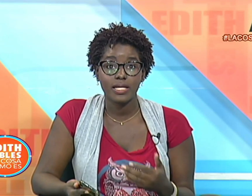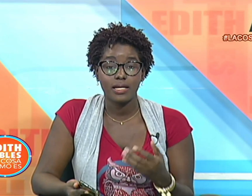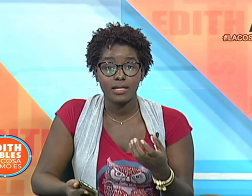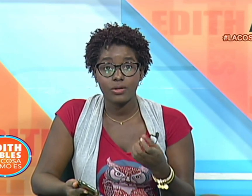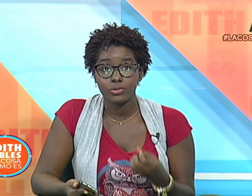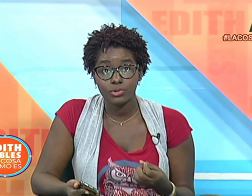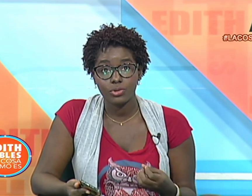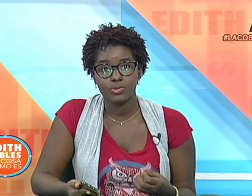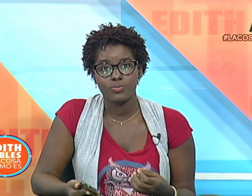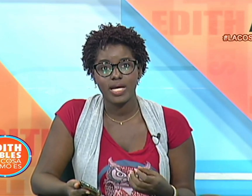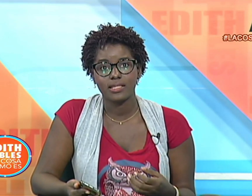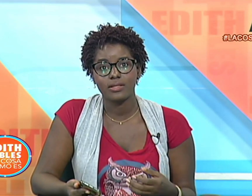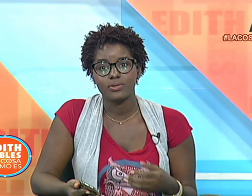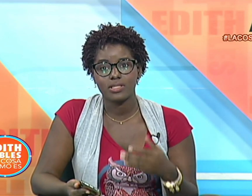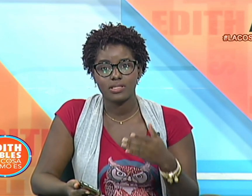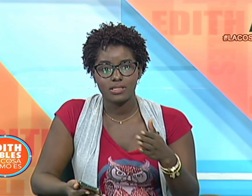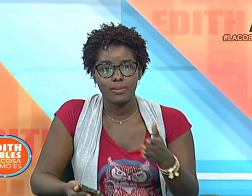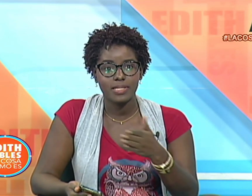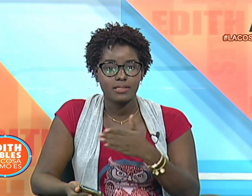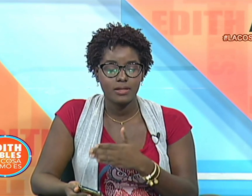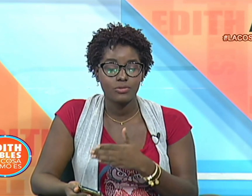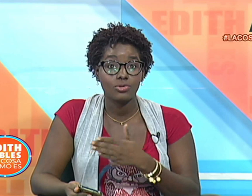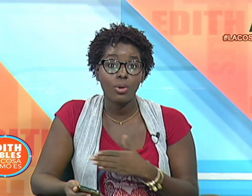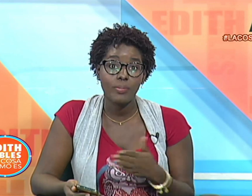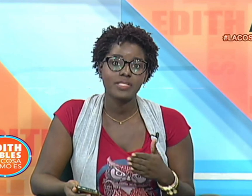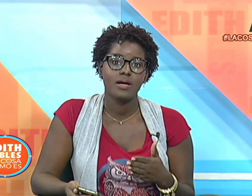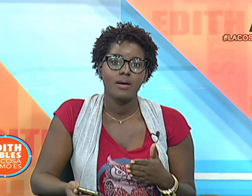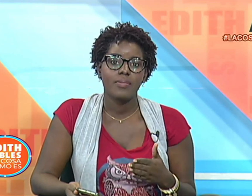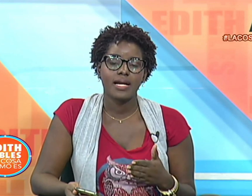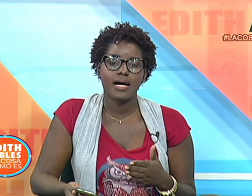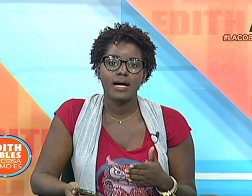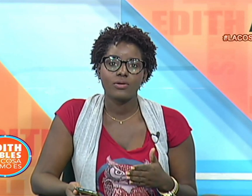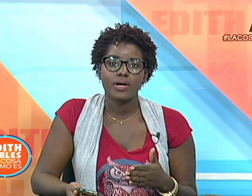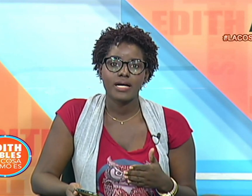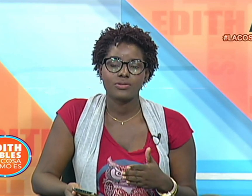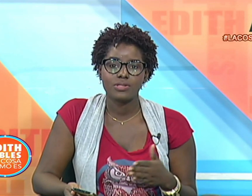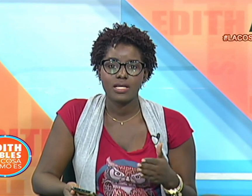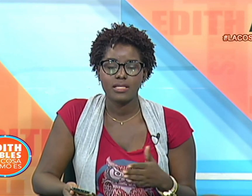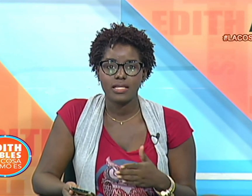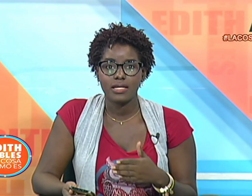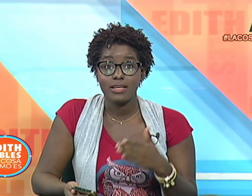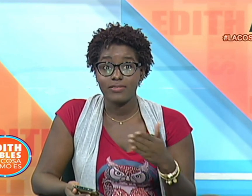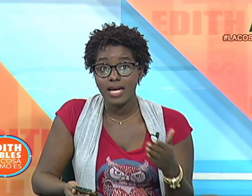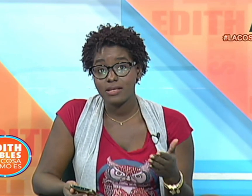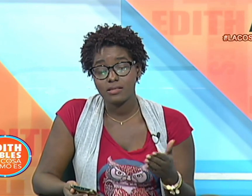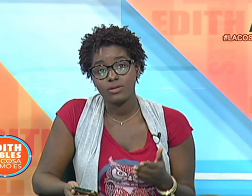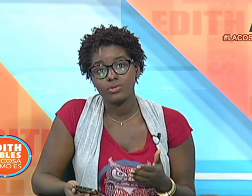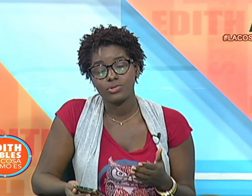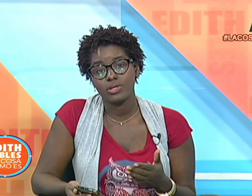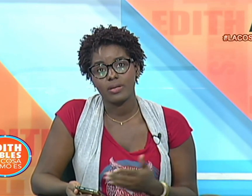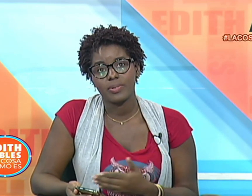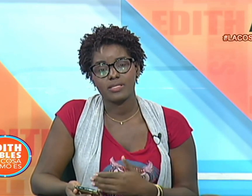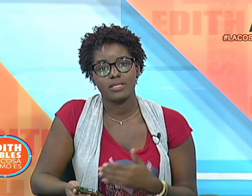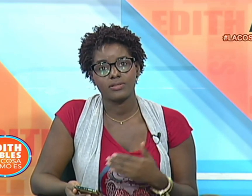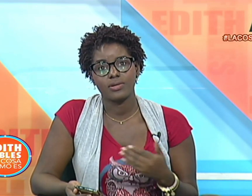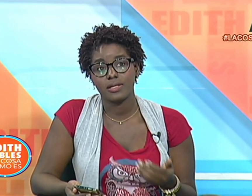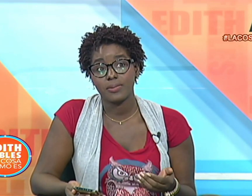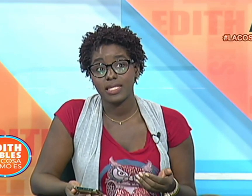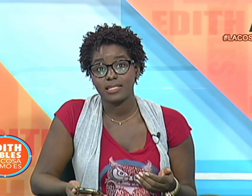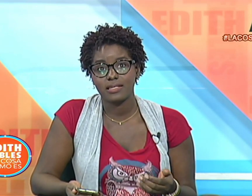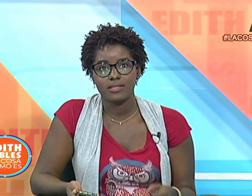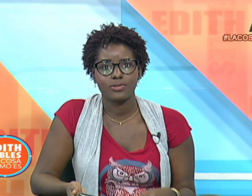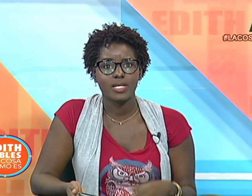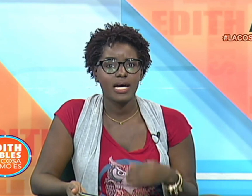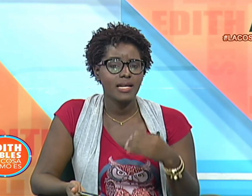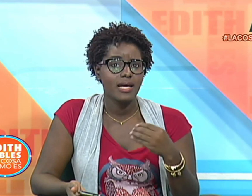república recortó los viáticos y se establecieron topes para los casos de viajes incluso de representación a nivel